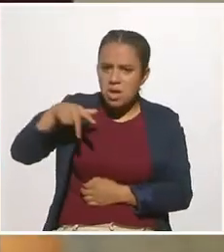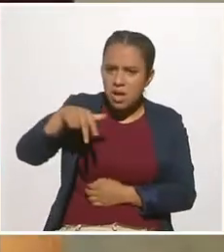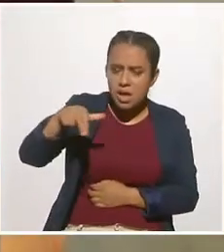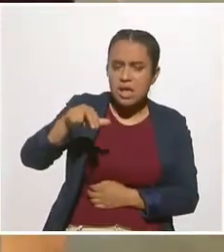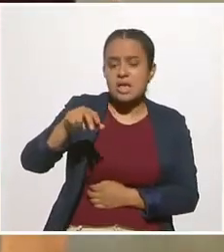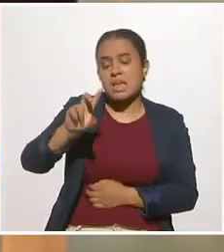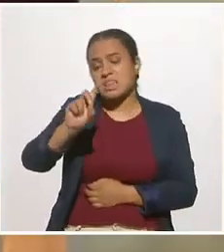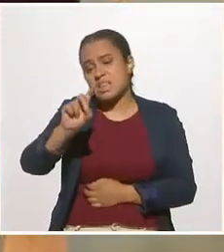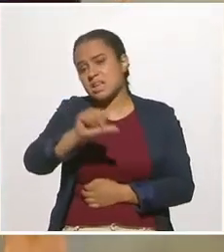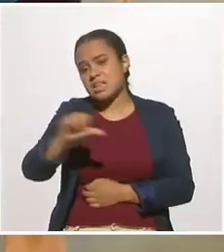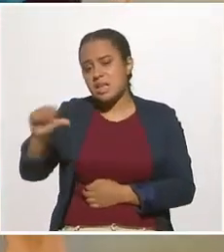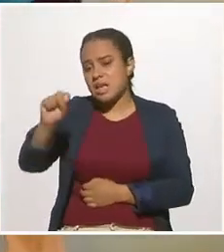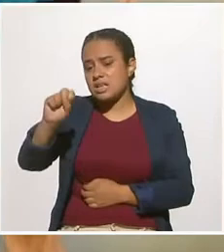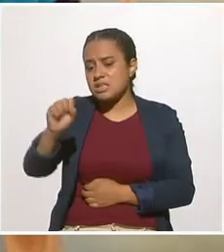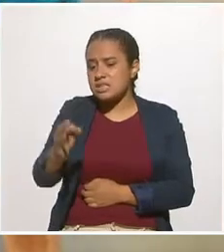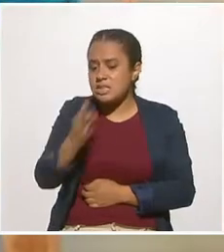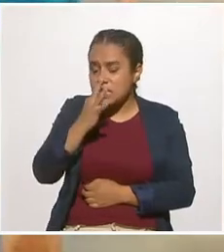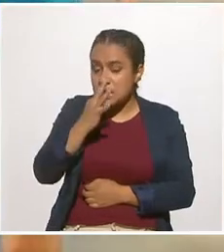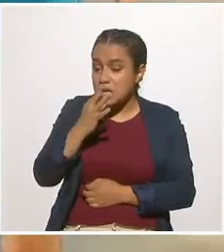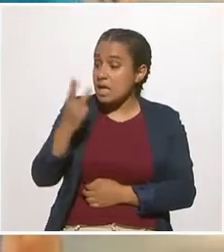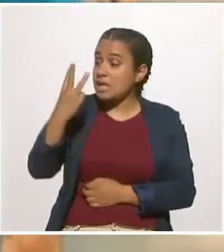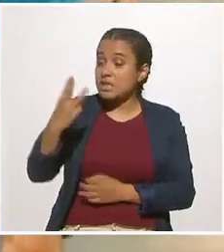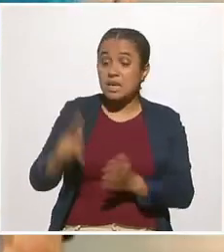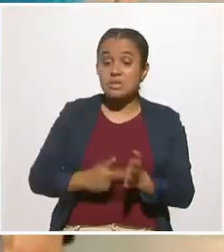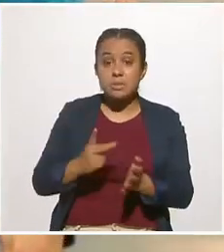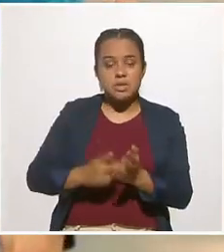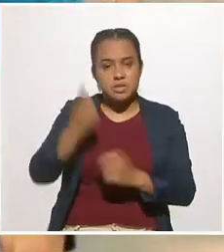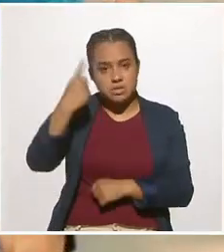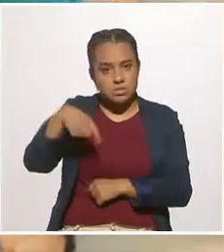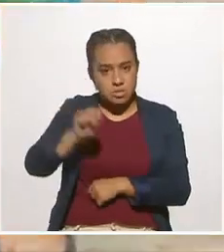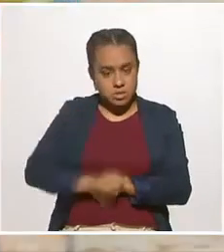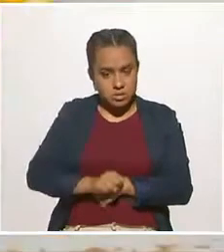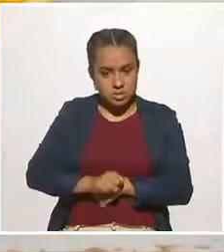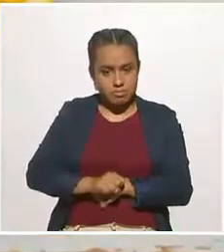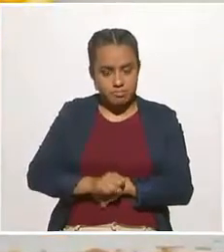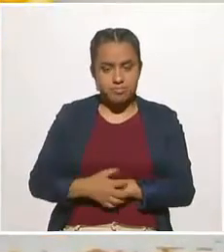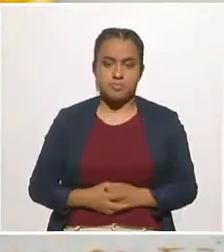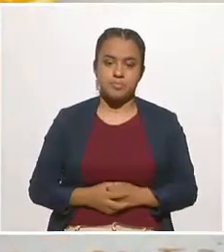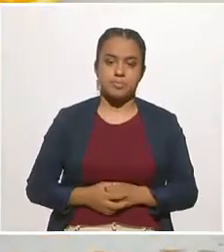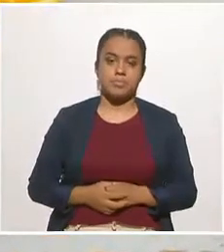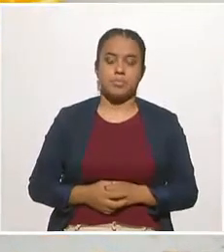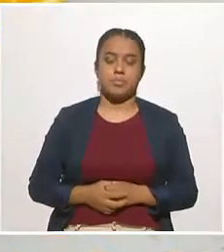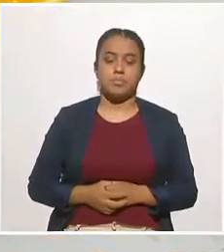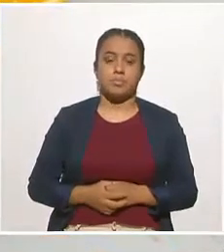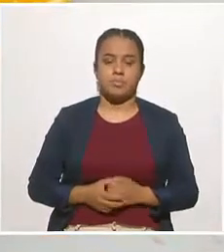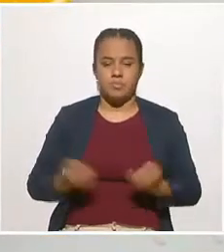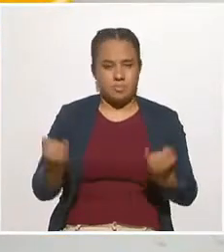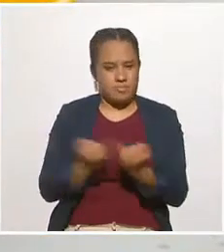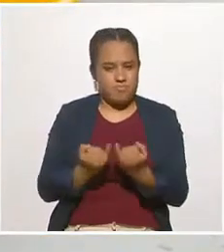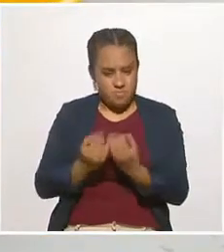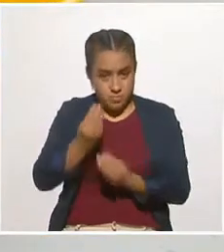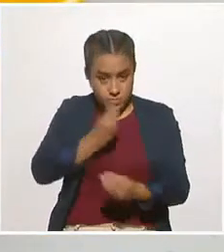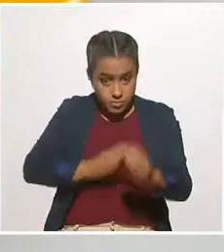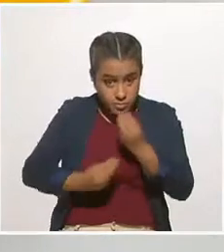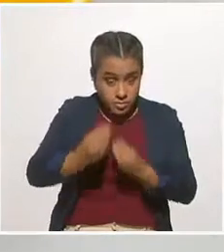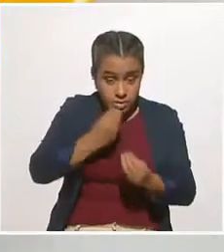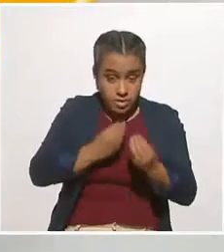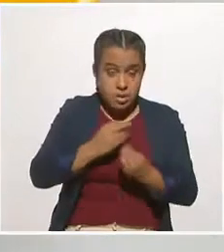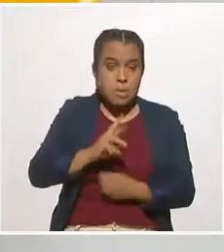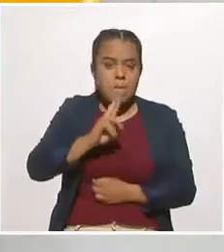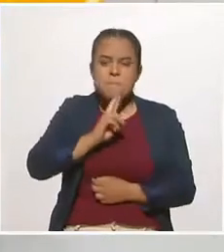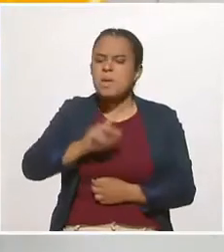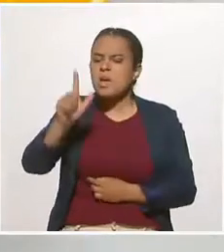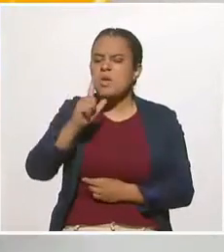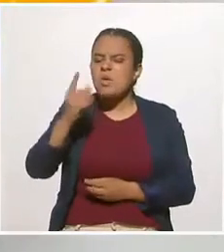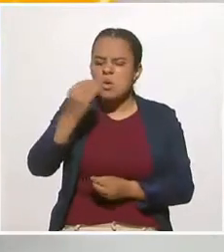minutos 3 veces por semana. Por lo que respecta a la alimentación, los mejores alimentos para controlar